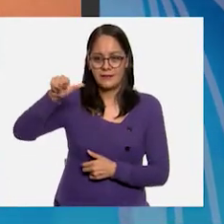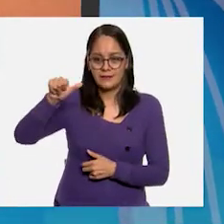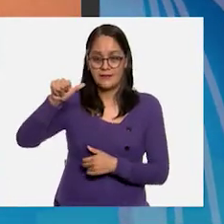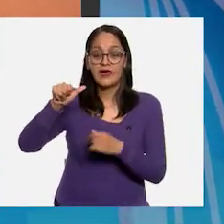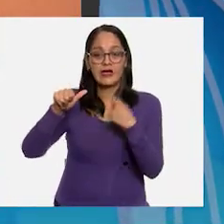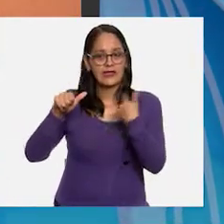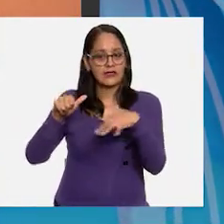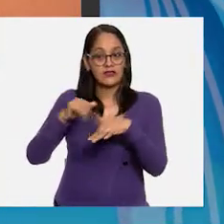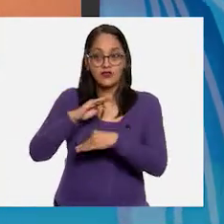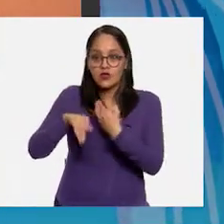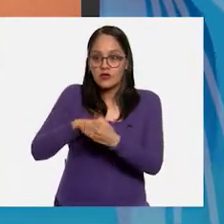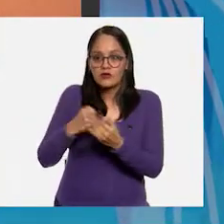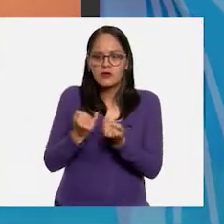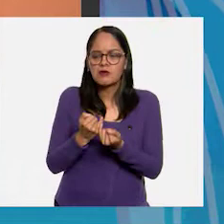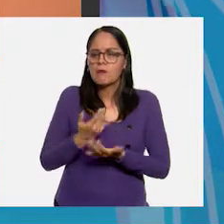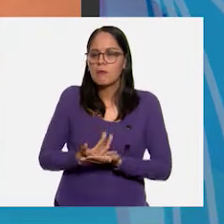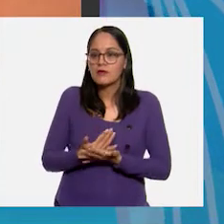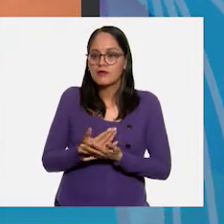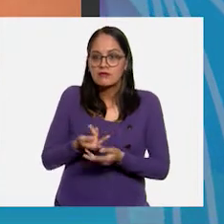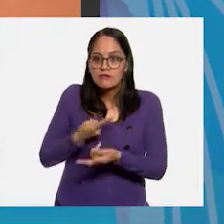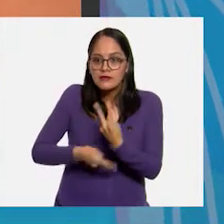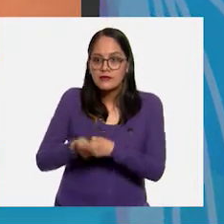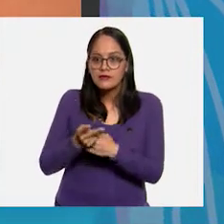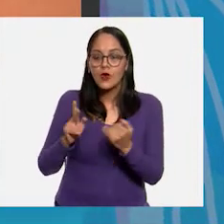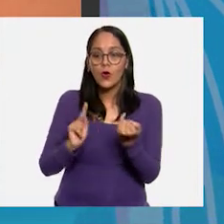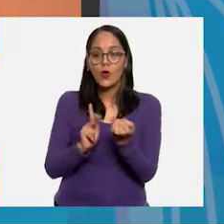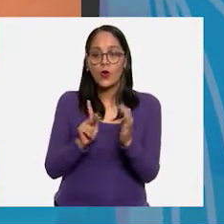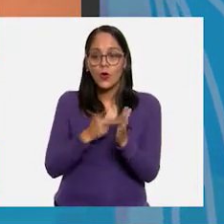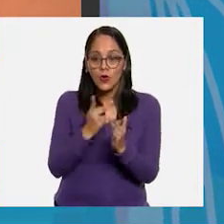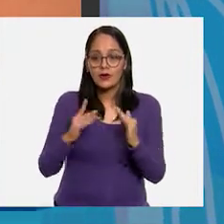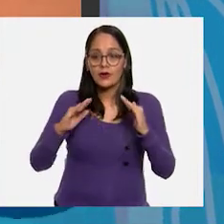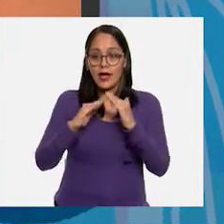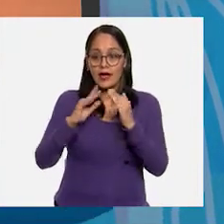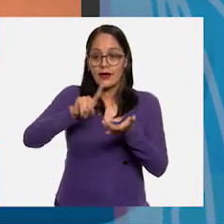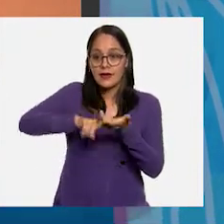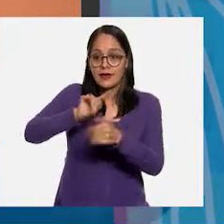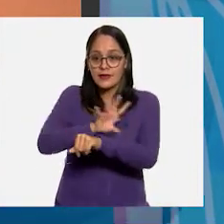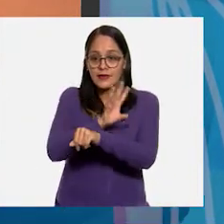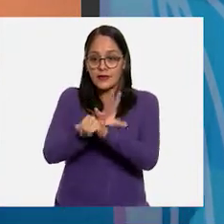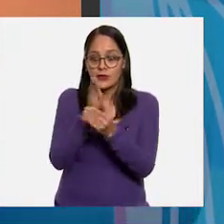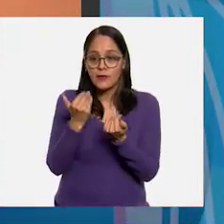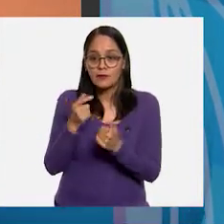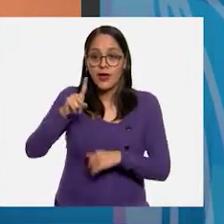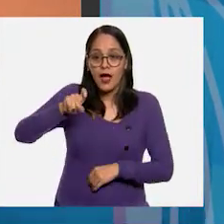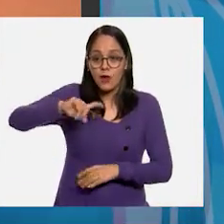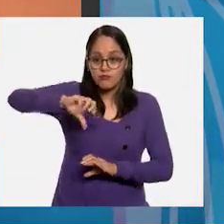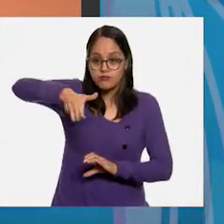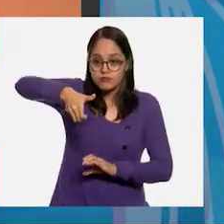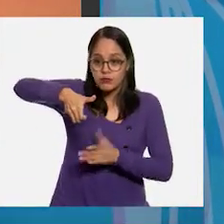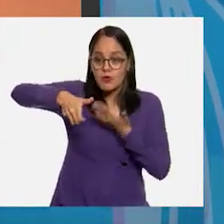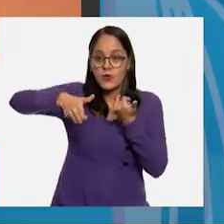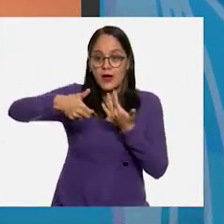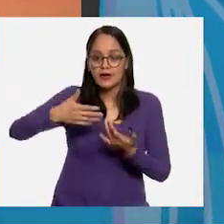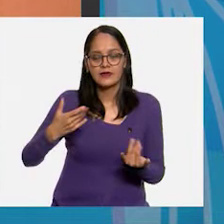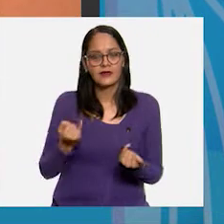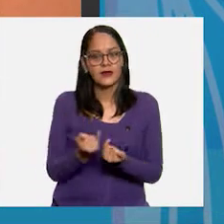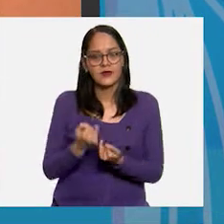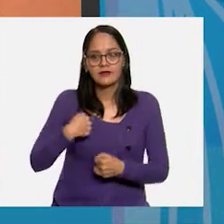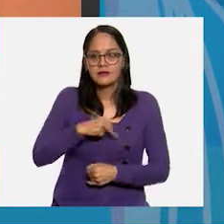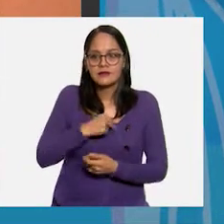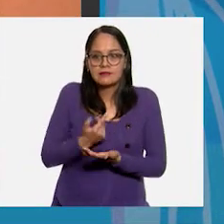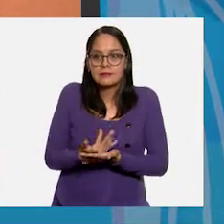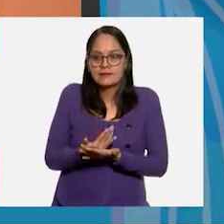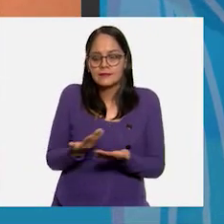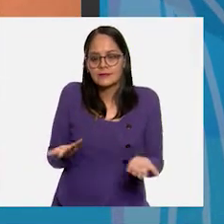desprevenidos, pues otra vez nos quedamos sin electricidad, sin suministro de agua y no nos esperábamos esto, como